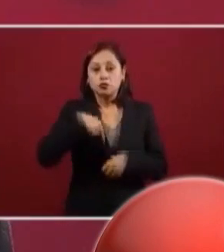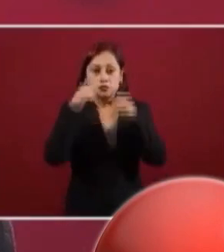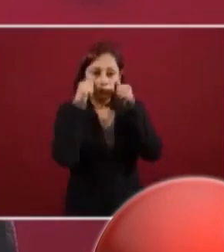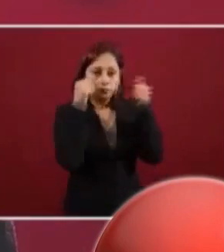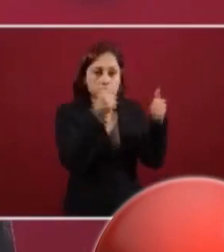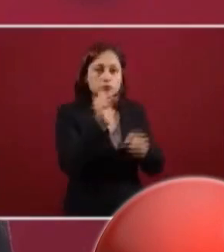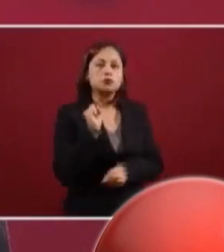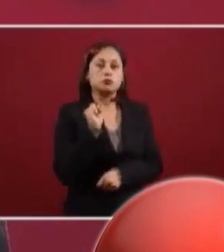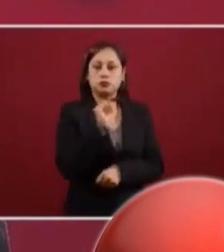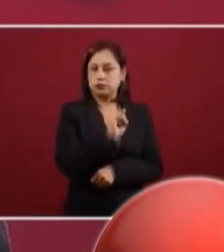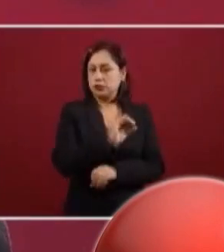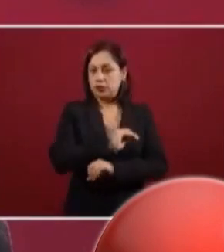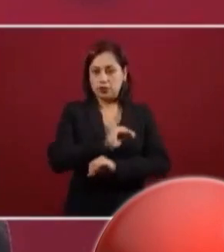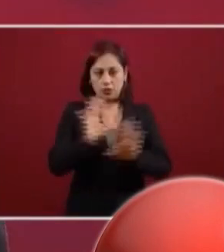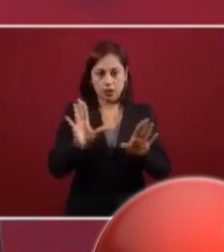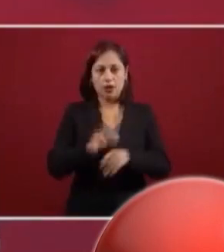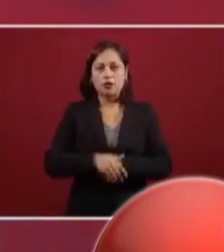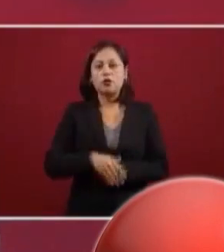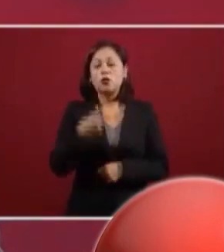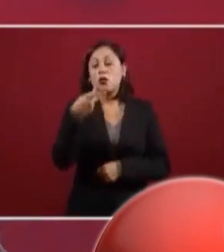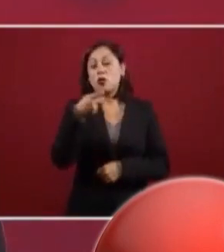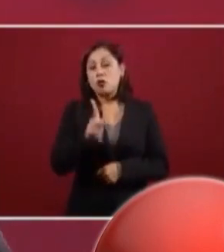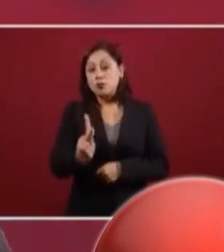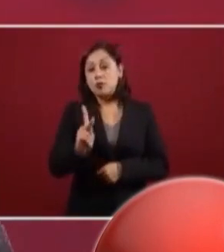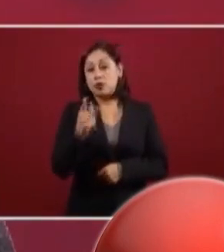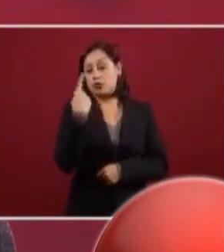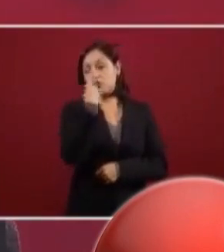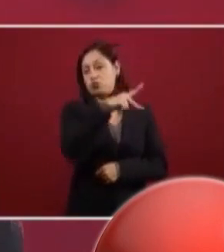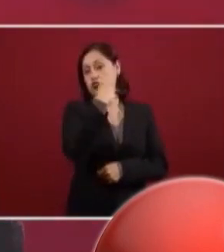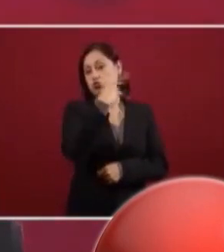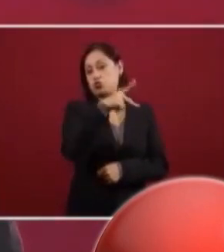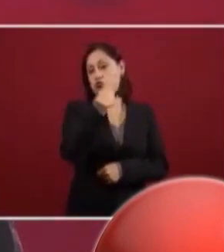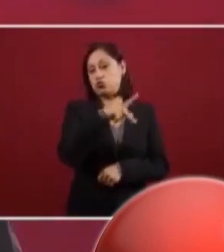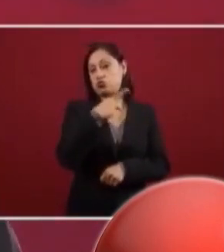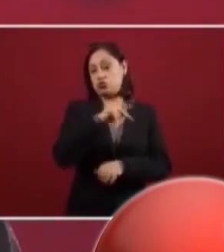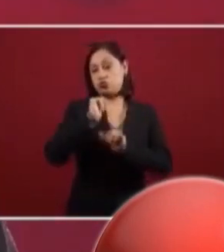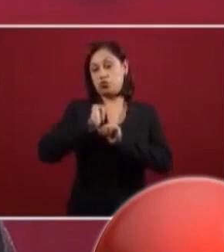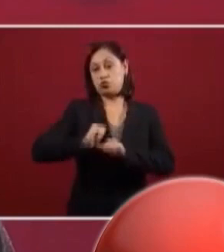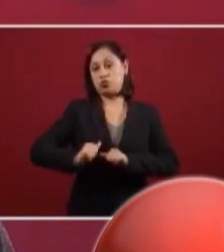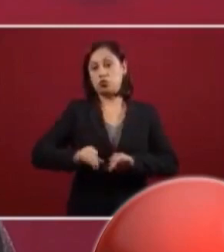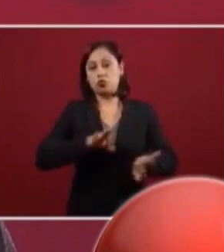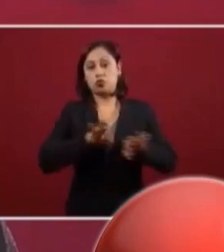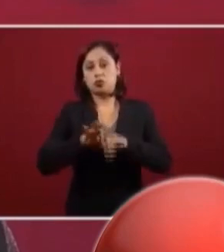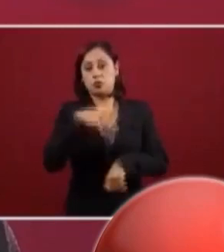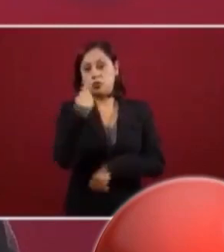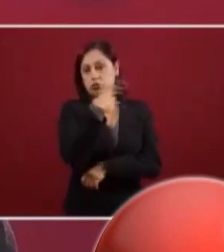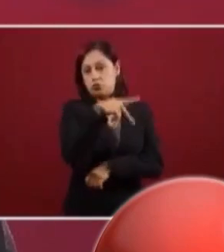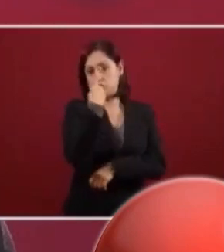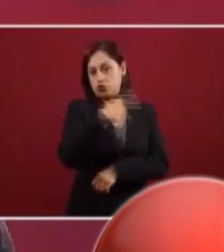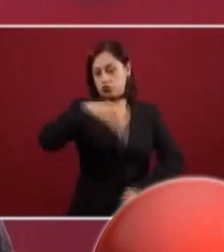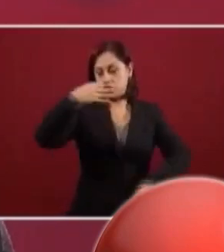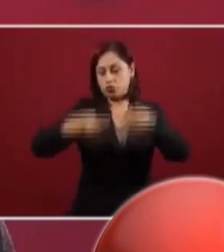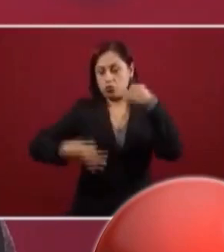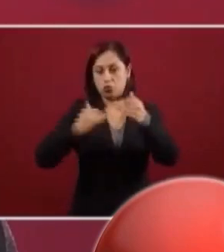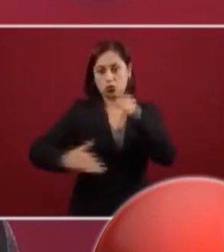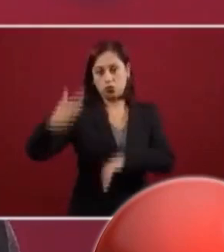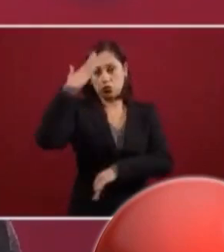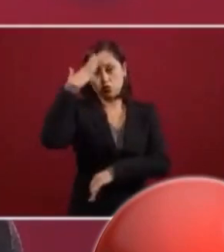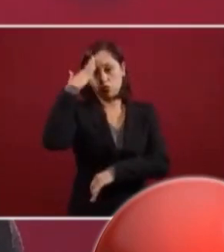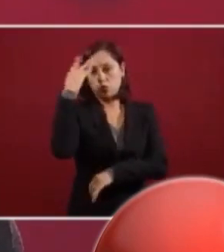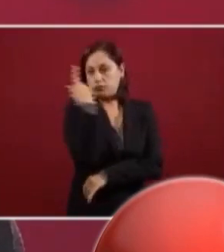resolver. Desde luego respetamos el ámbito de la Suprema Corte de los Estados Unidos, es una jurisdicción